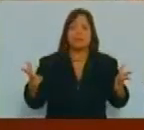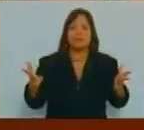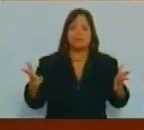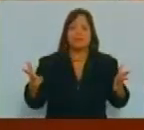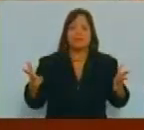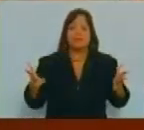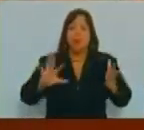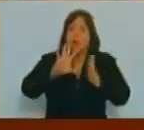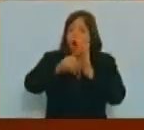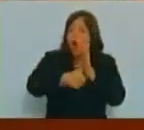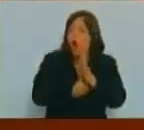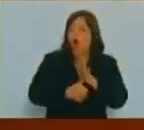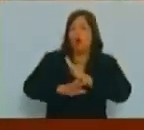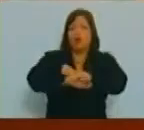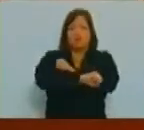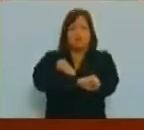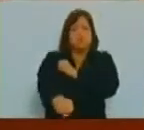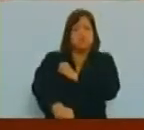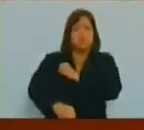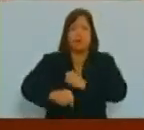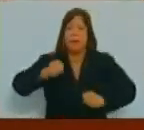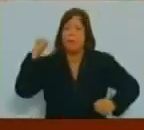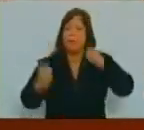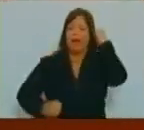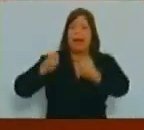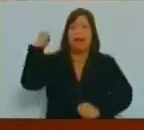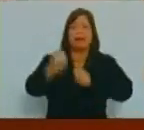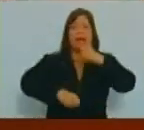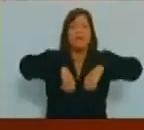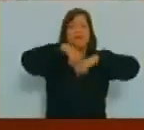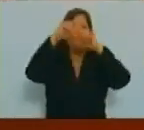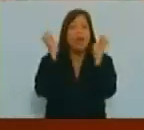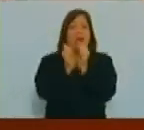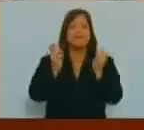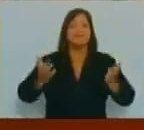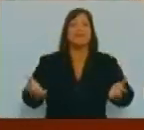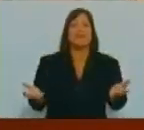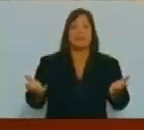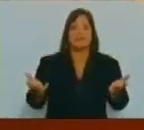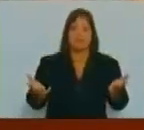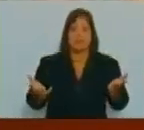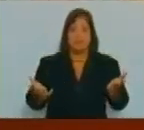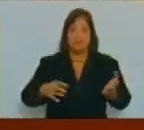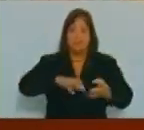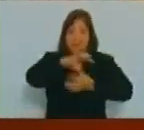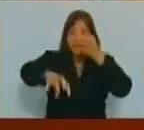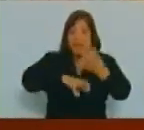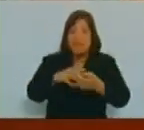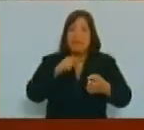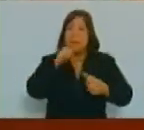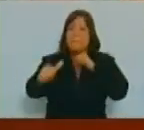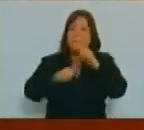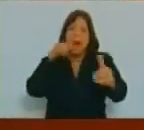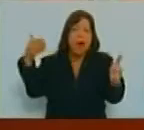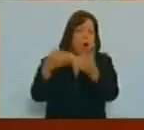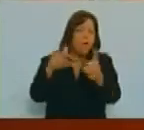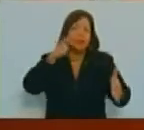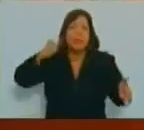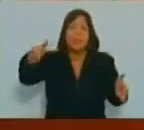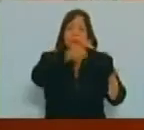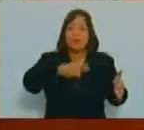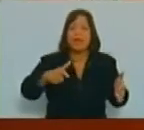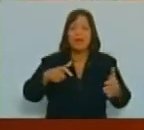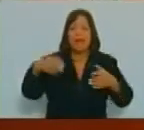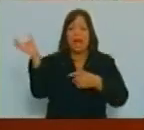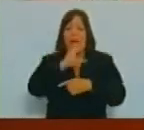corrupción del crimen de la violencia dejen de estar mal es para el cuerdo venezolano para después